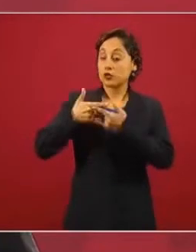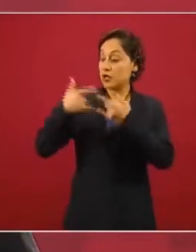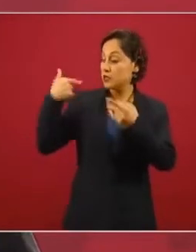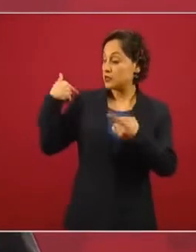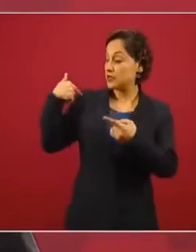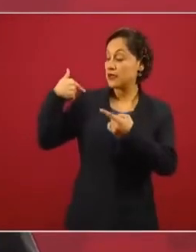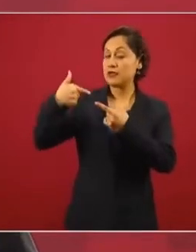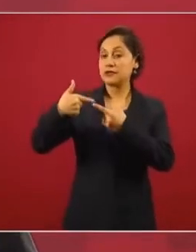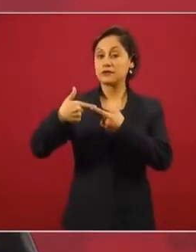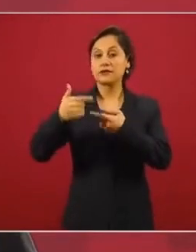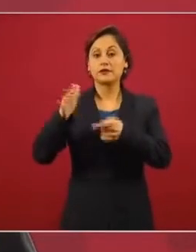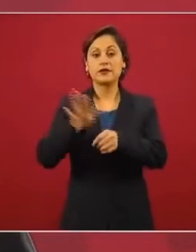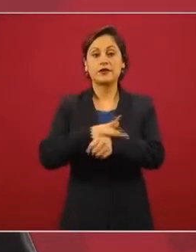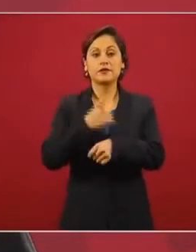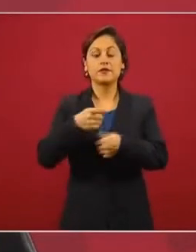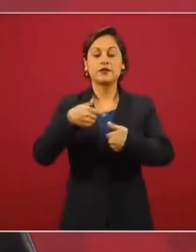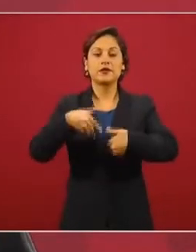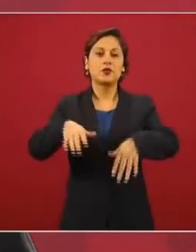lo que le hicieron a Hidalgo